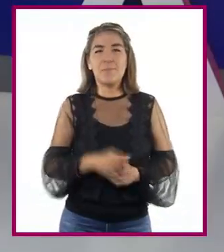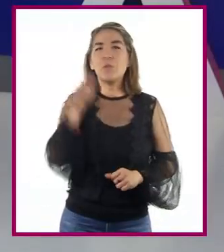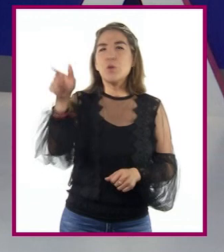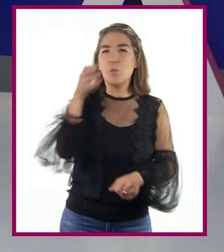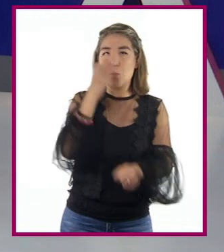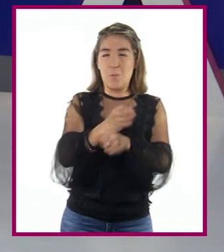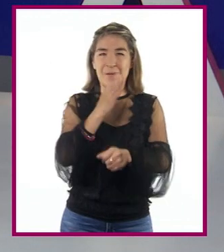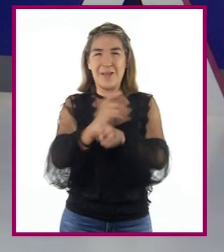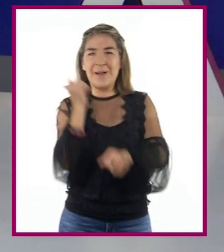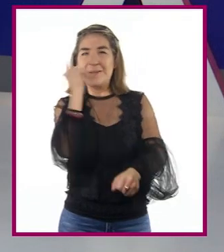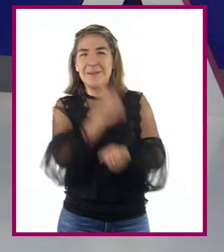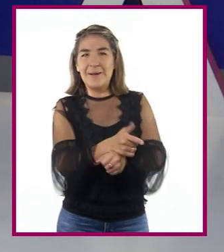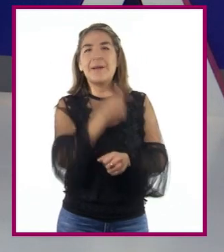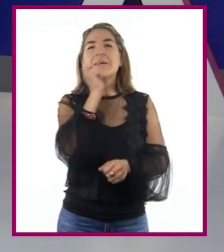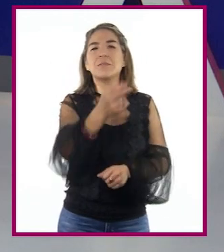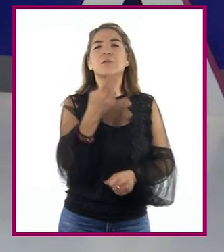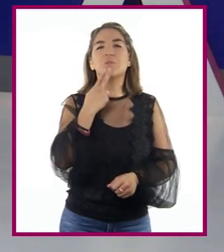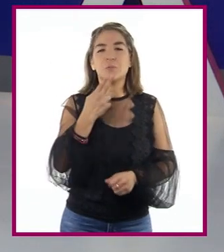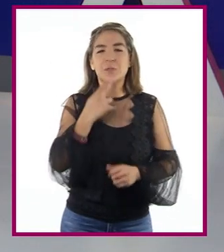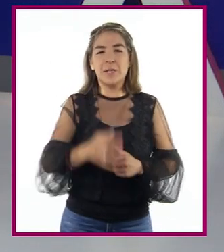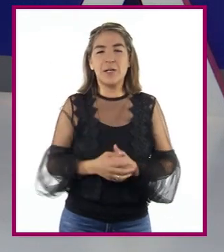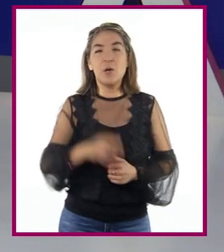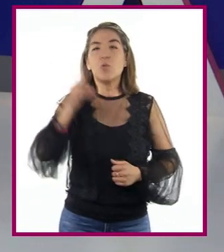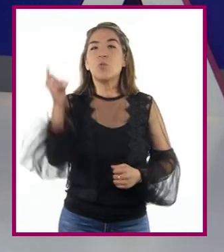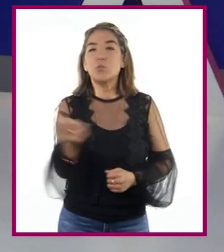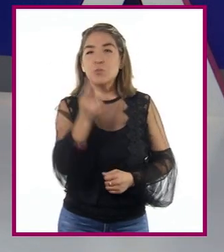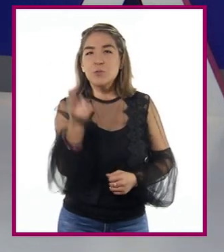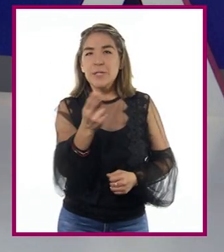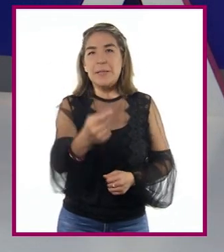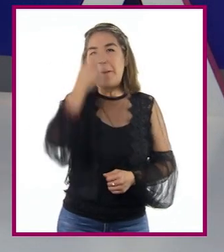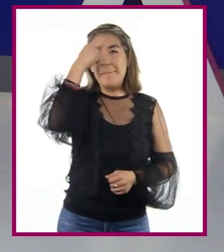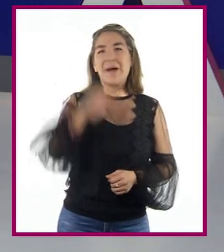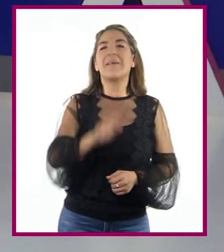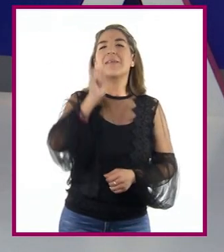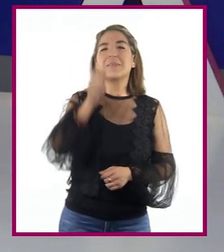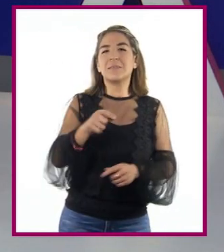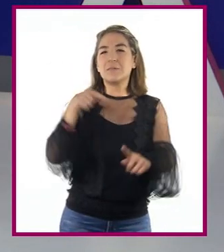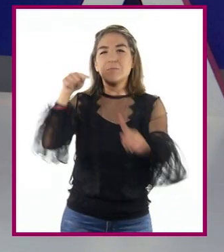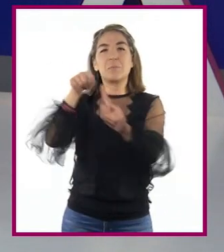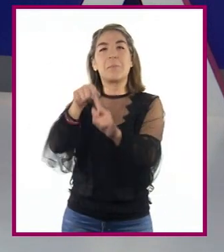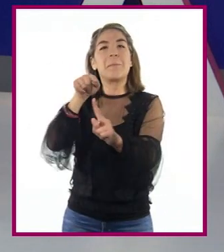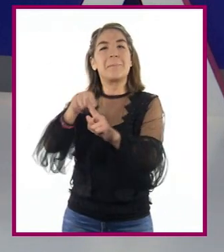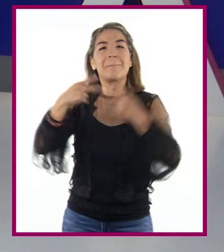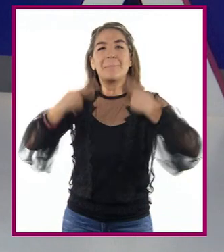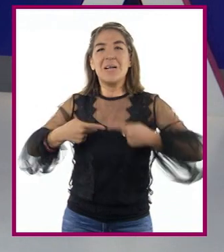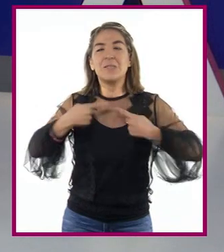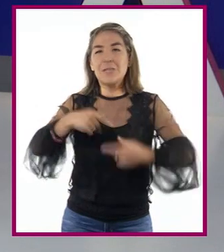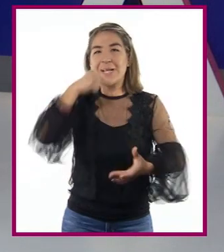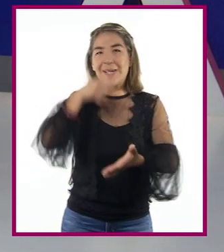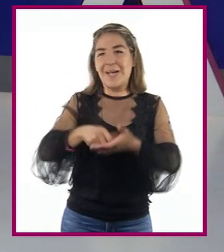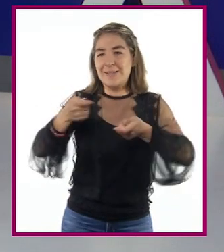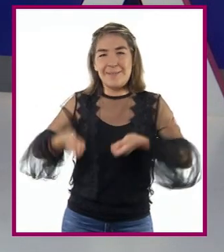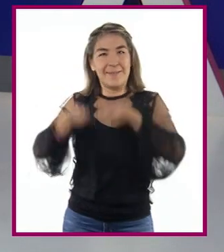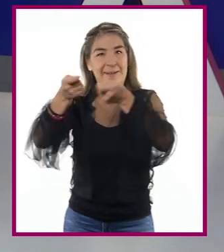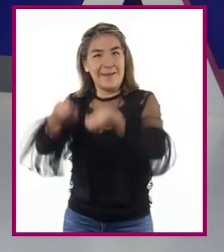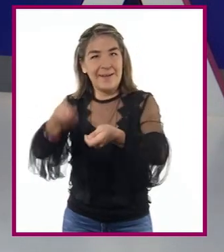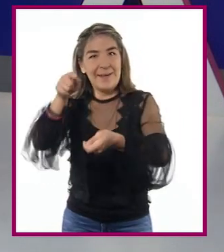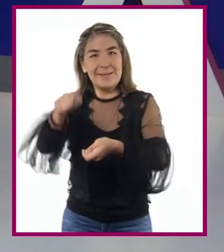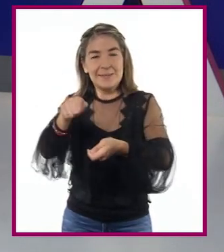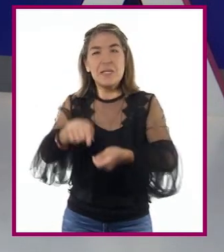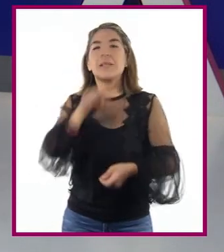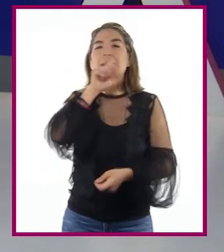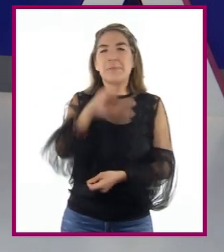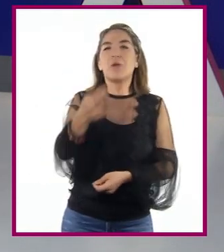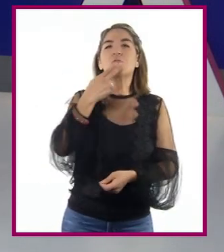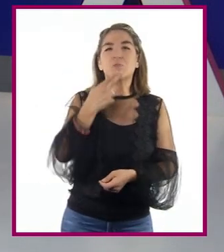cuenta, usamos la forma de usted para dirigirnos a nuestro destinatario. Además, usamos